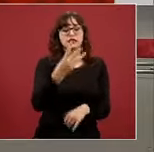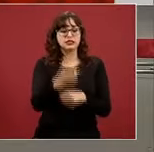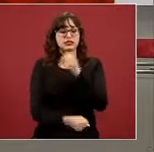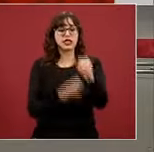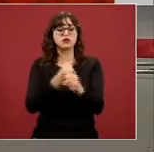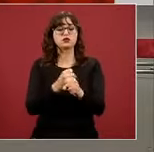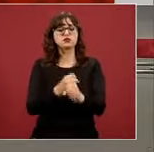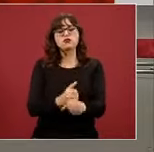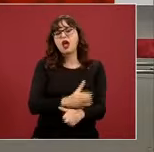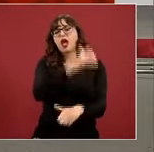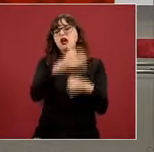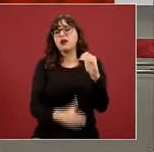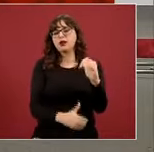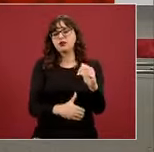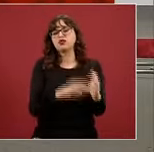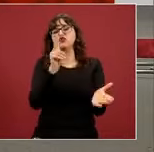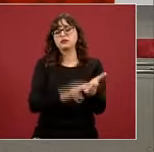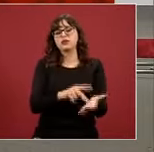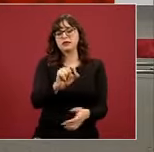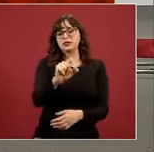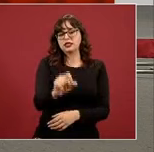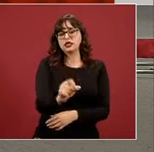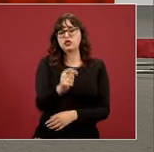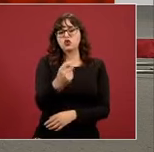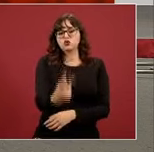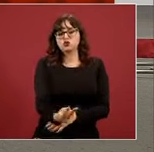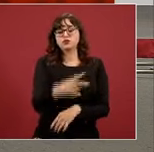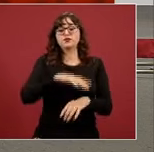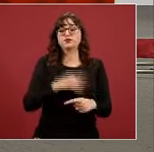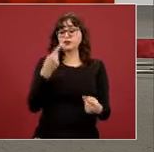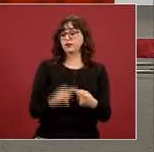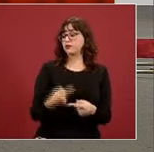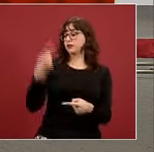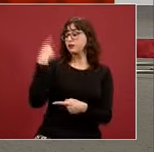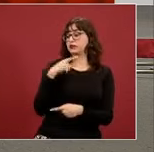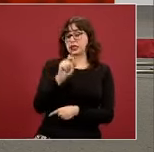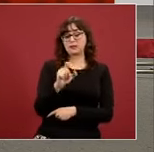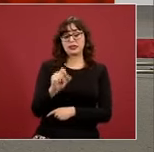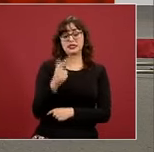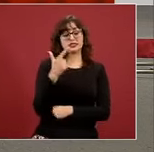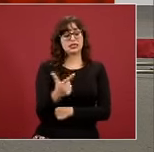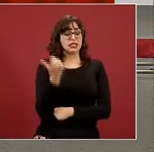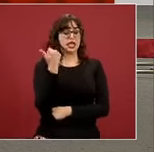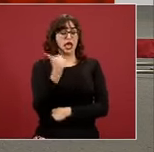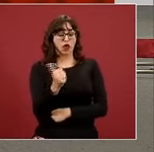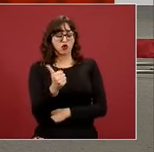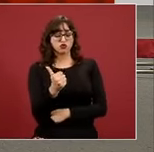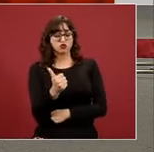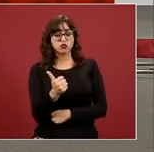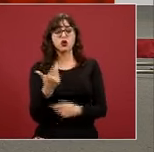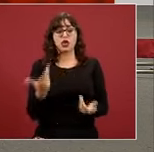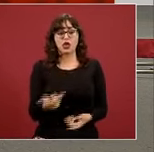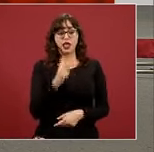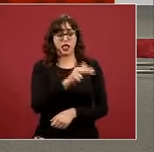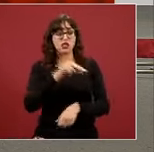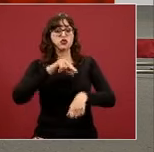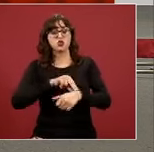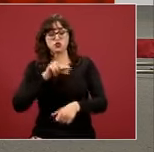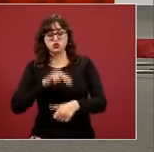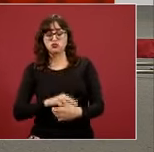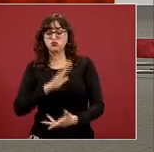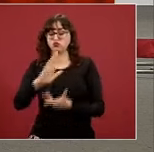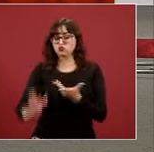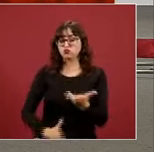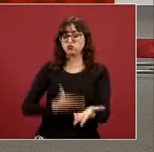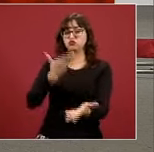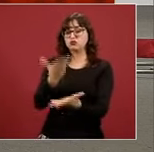en 2022. Y el pasado 27 de agosto, el doctor Gibran Ramírez presentó